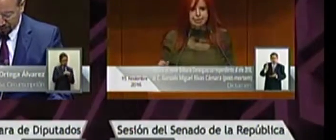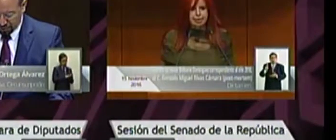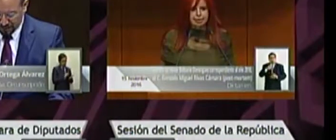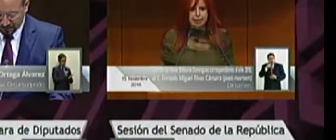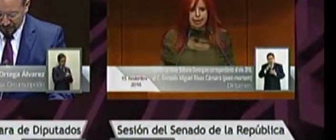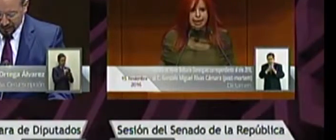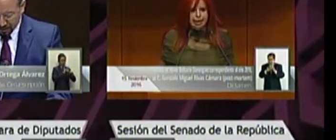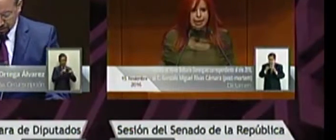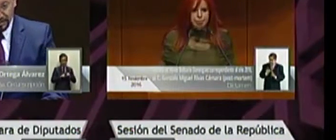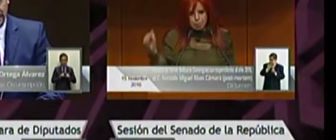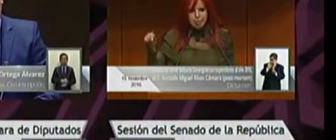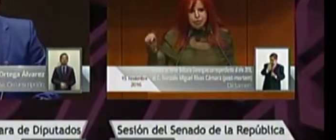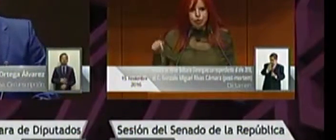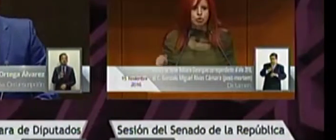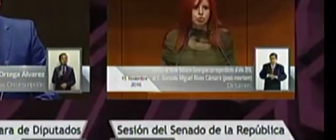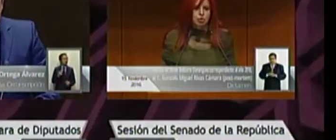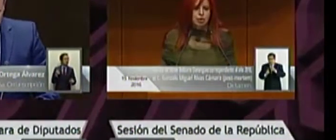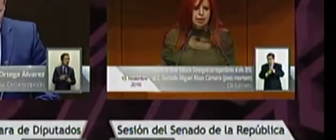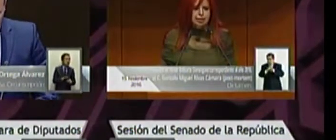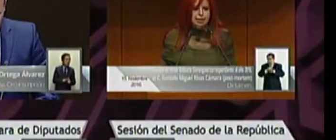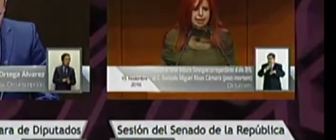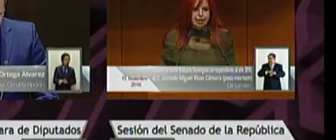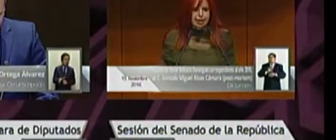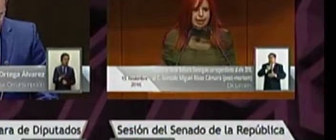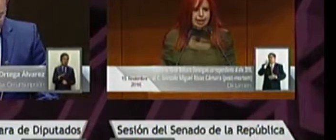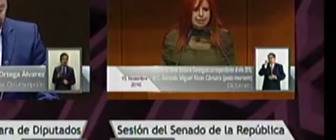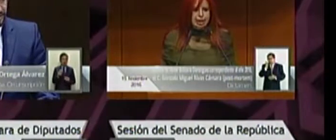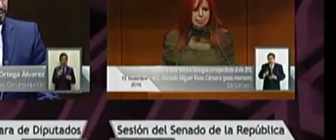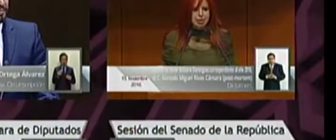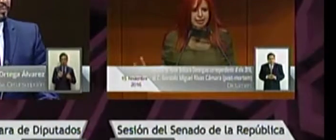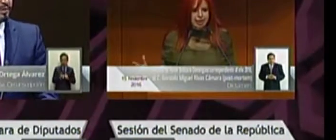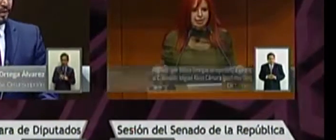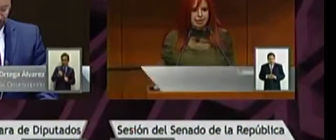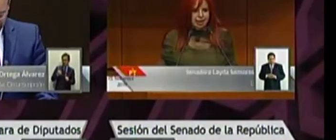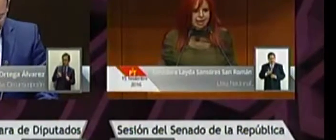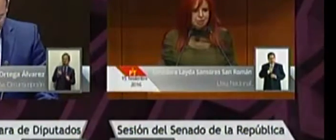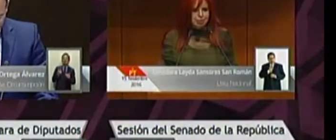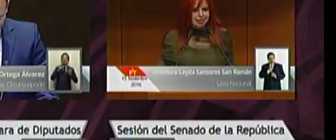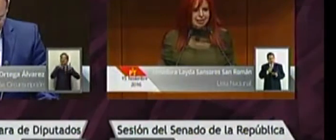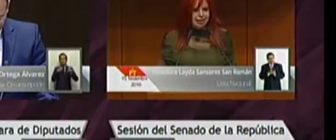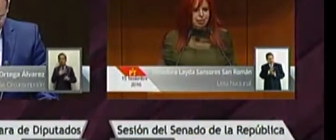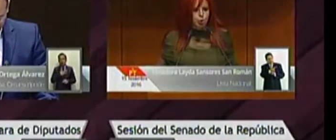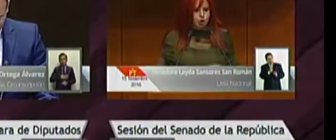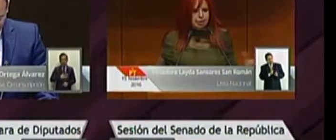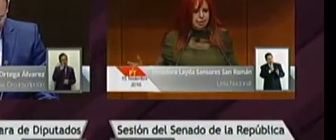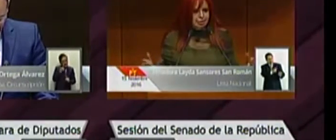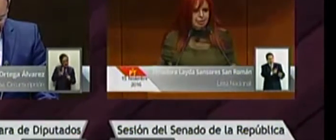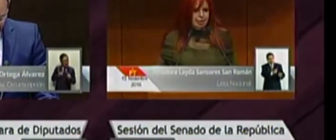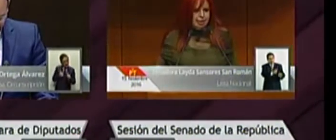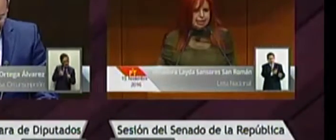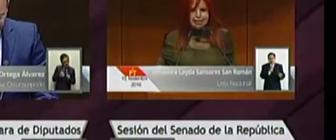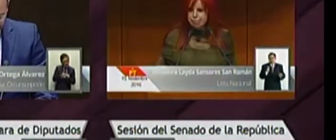nuestras instituciones de justicia en lo general. También pretende resolver de manera